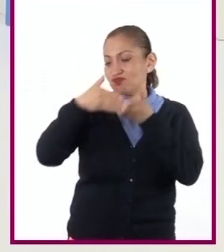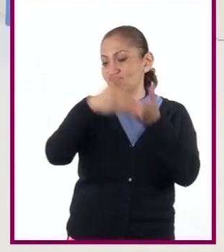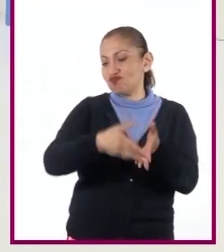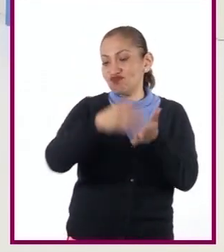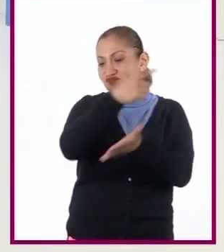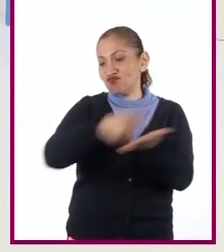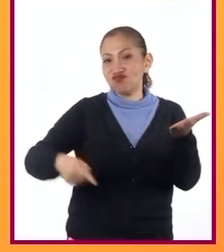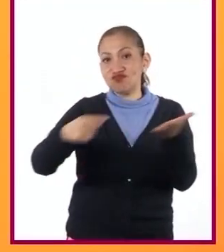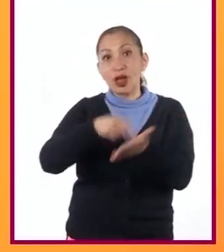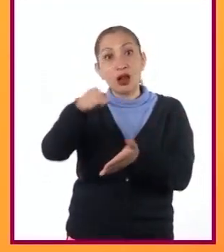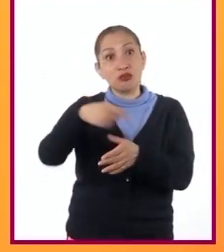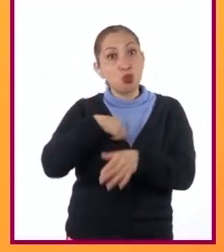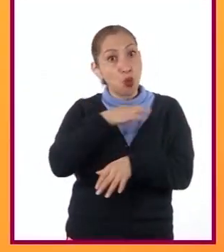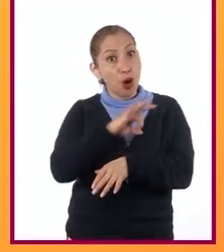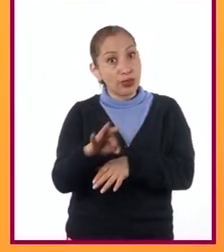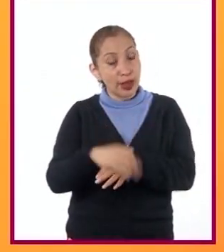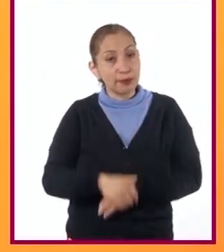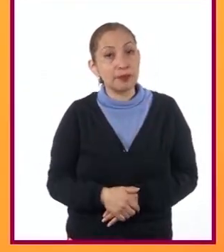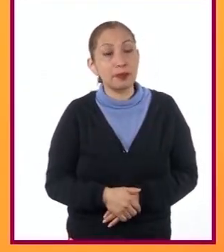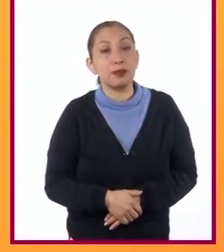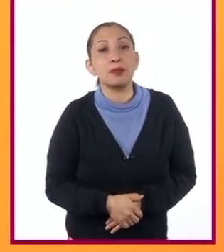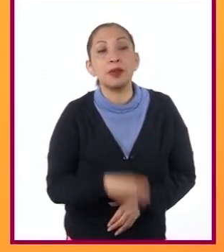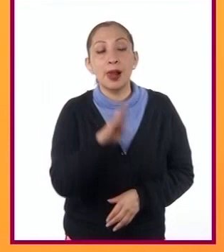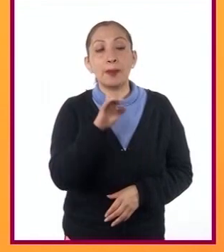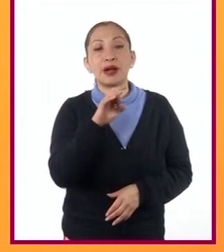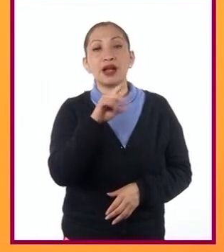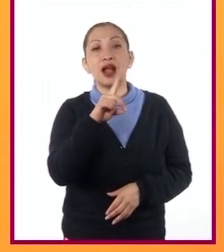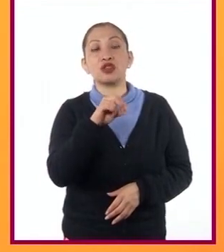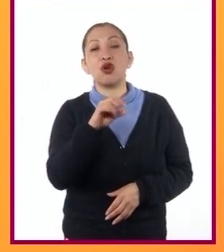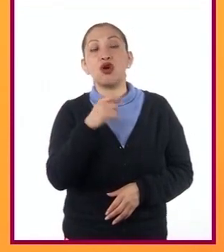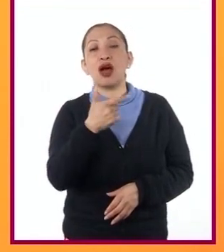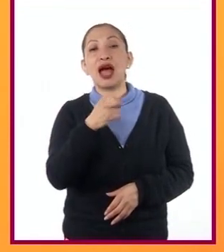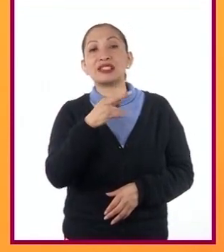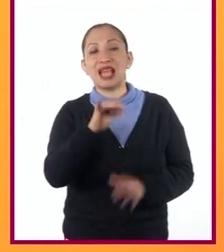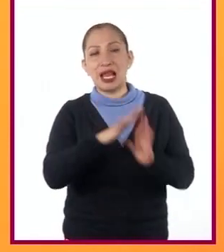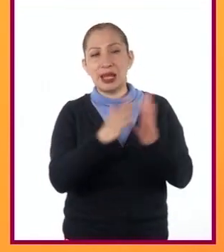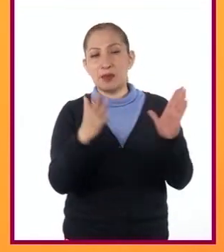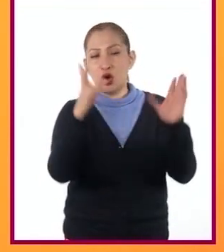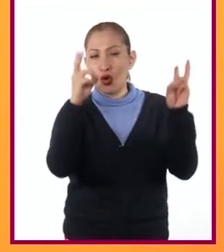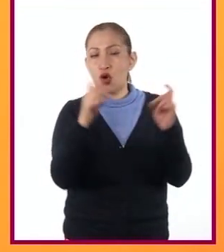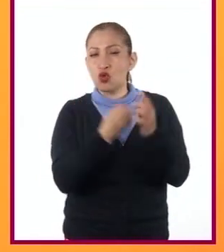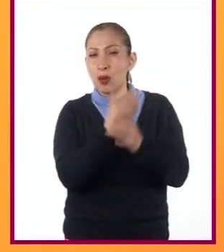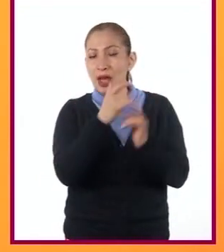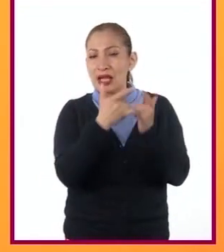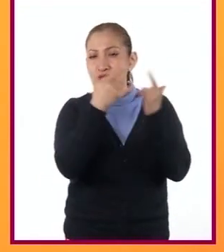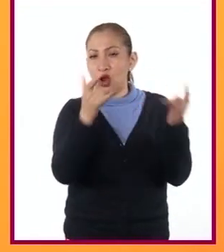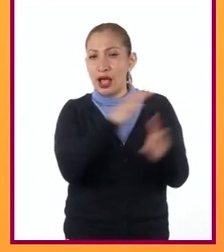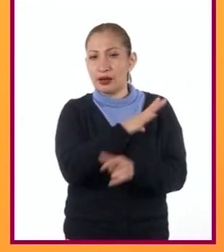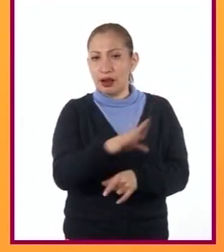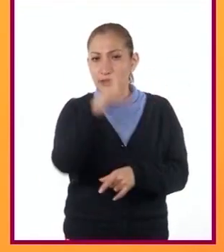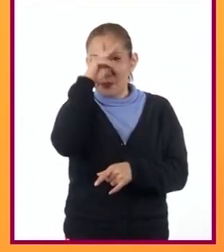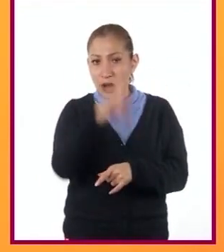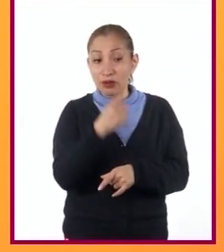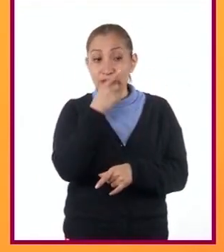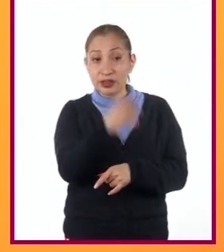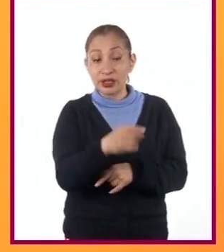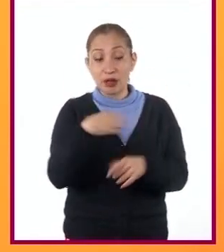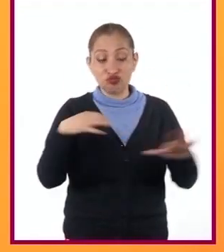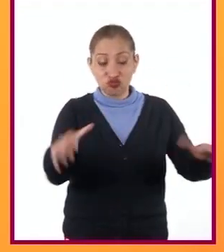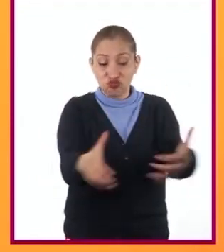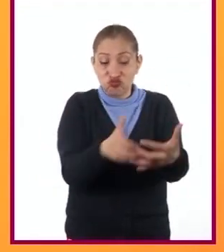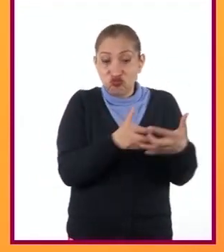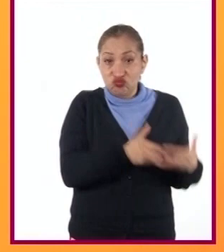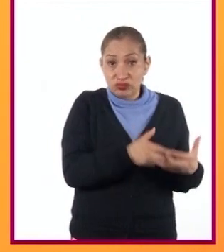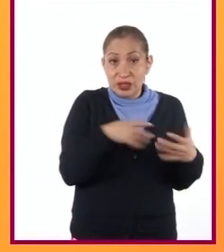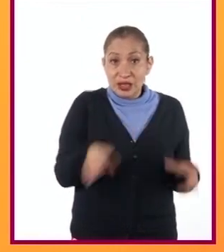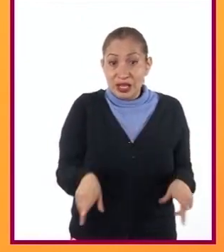Océano Atlántico. De acuerdo con Bernardo García Martínez, en el libro Nueva Historia General de México, el monopolio comercial